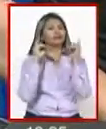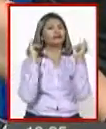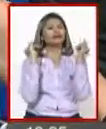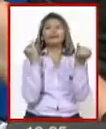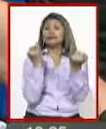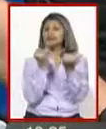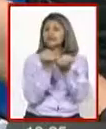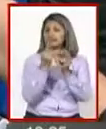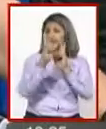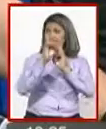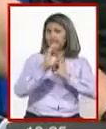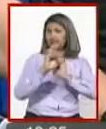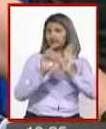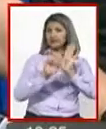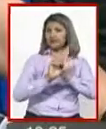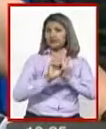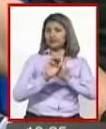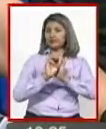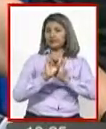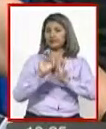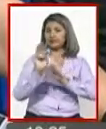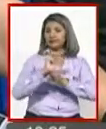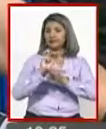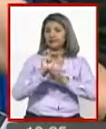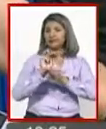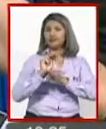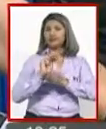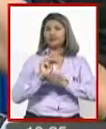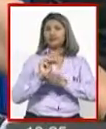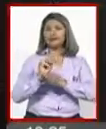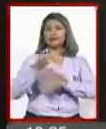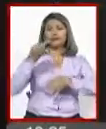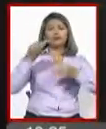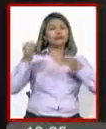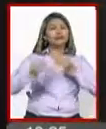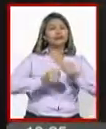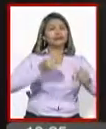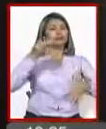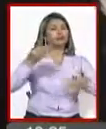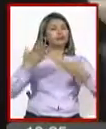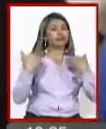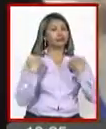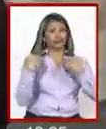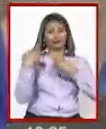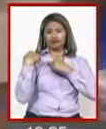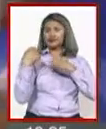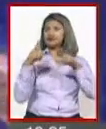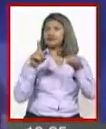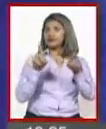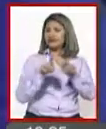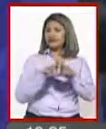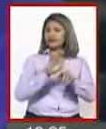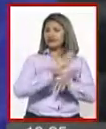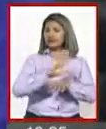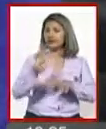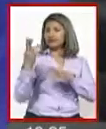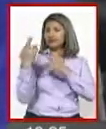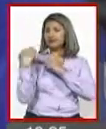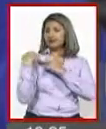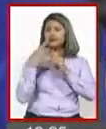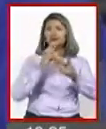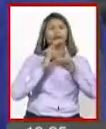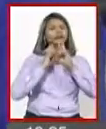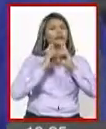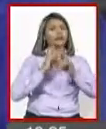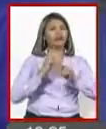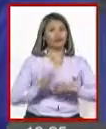que con respecto como el Ministerio Público y el Poder Judicial, ellos tienen sus competencias y son ellos los que tienen que